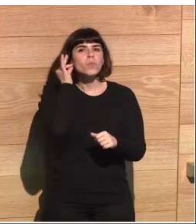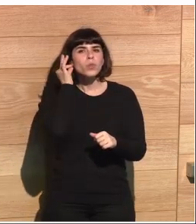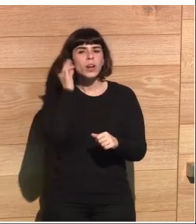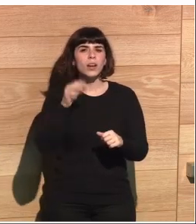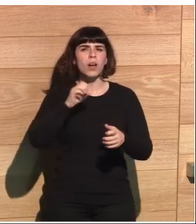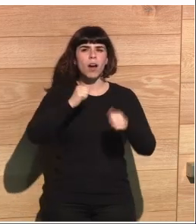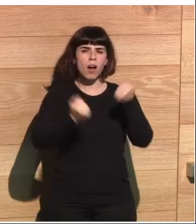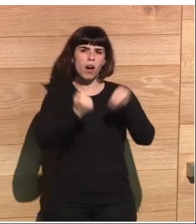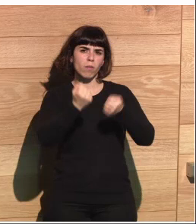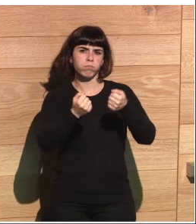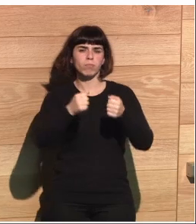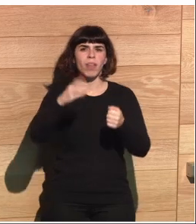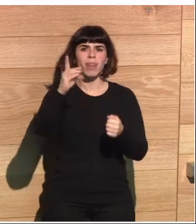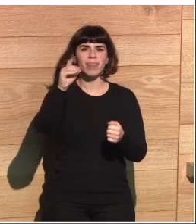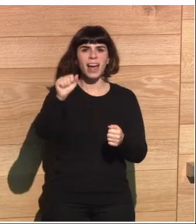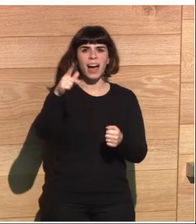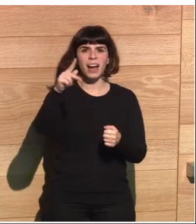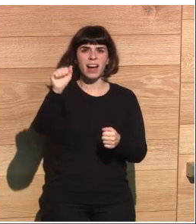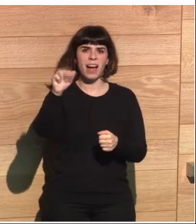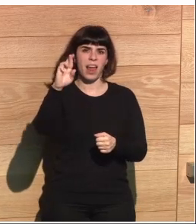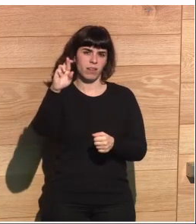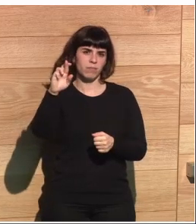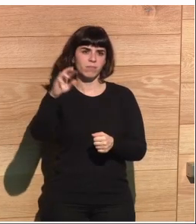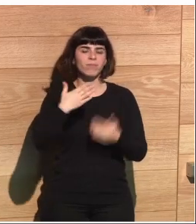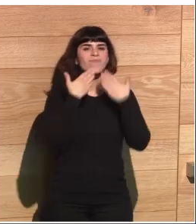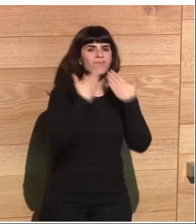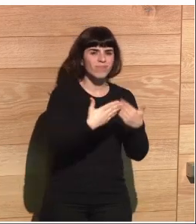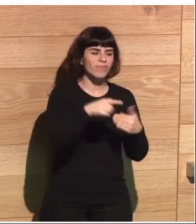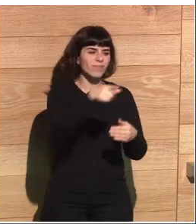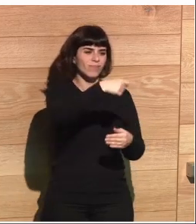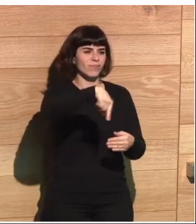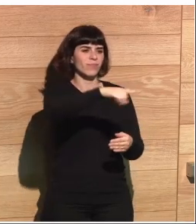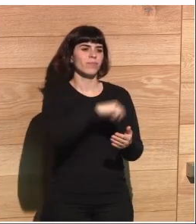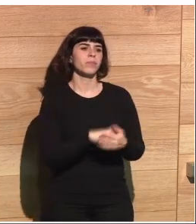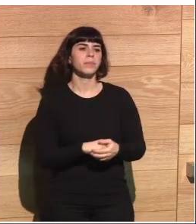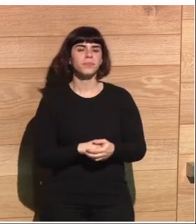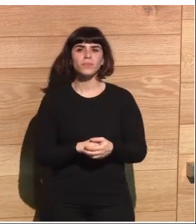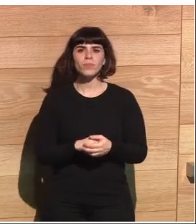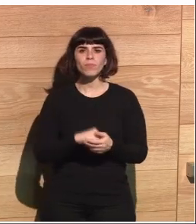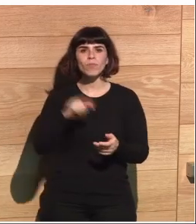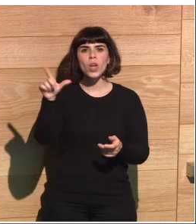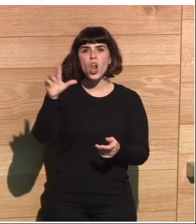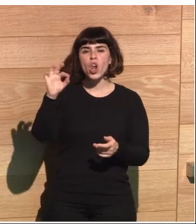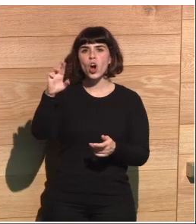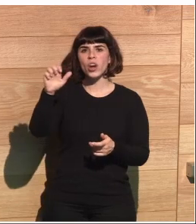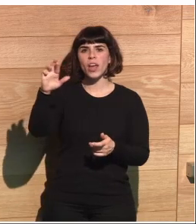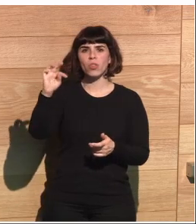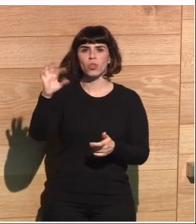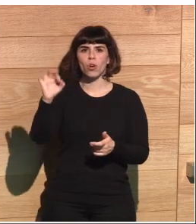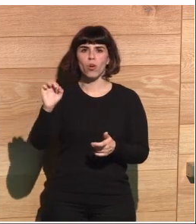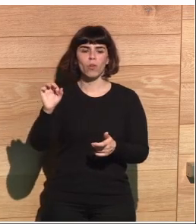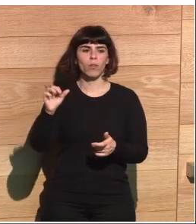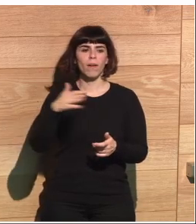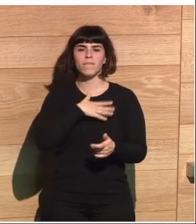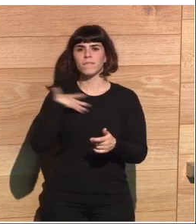ya París-Dakar. No está mal, muchas gracias, Malu. A vosotros. Vamos a continuar con Loreto. A Loreto me gustaría preguntarle si le